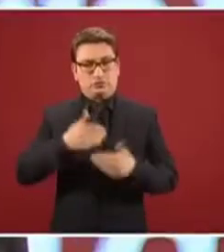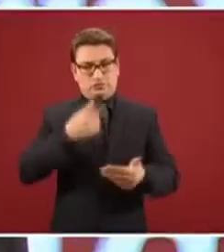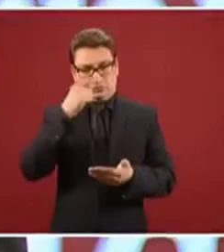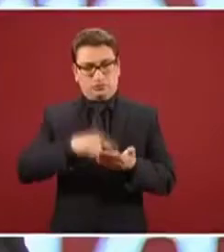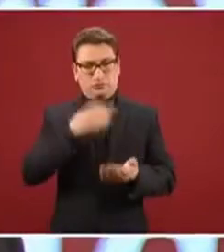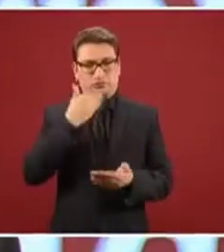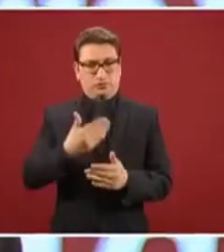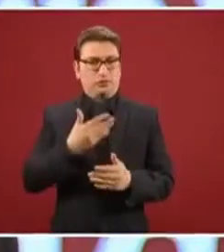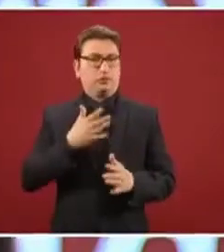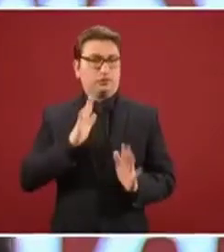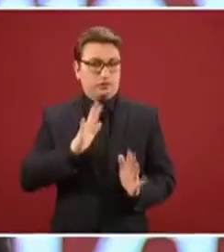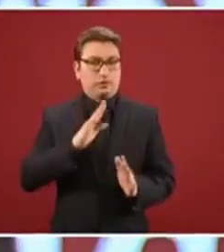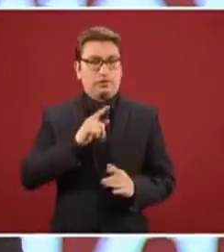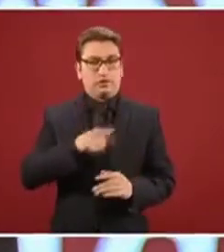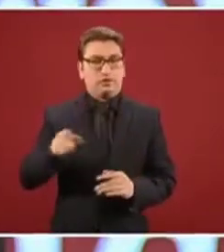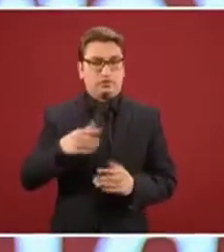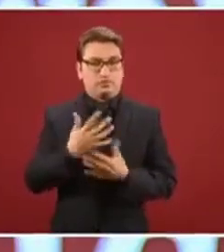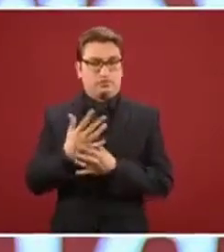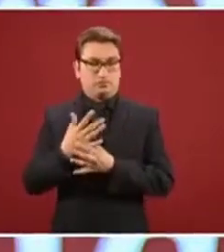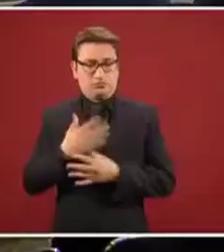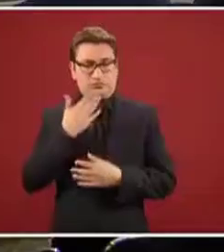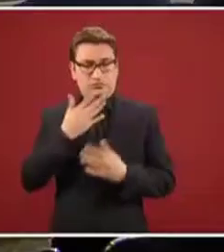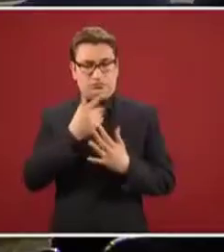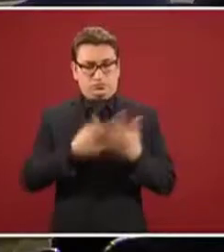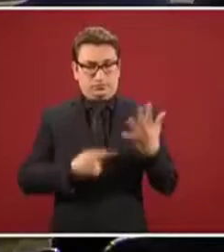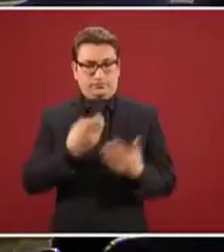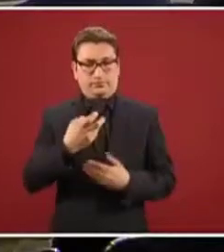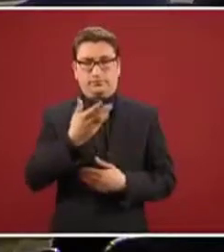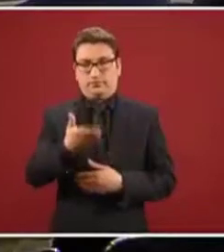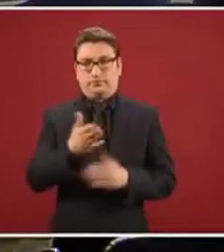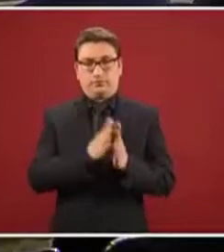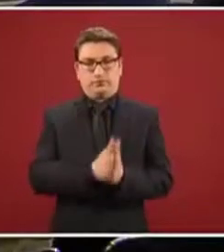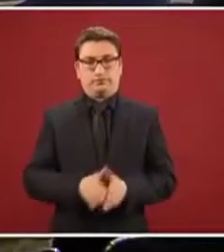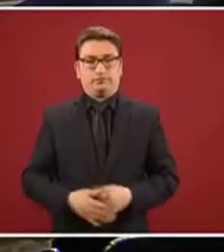a juzgar por esos hechos objetivos. Por favor.